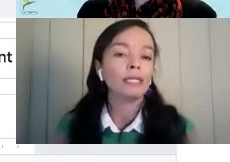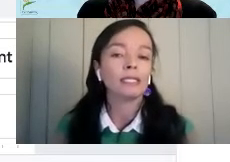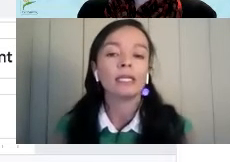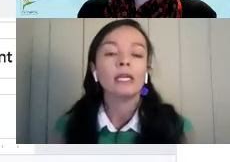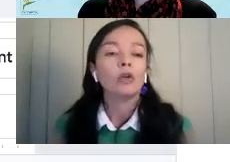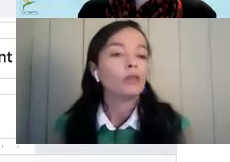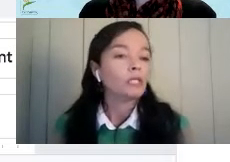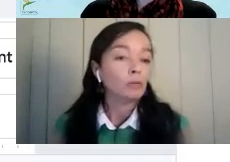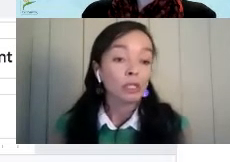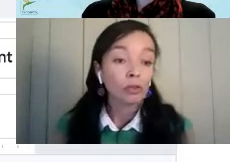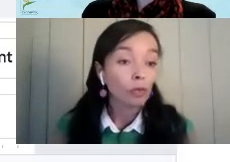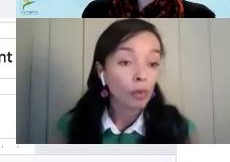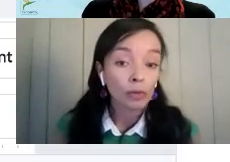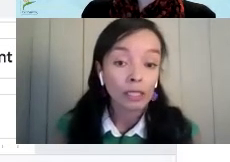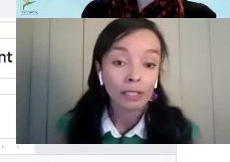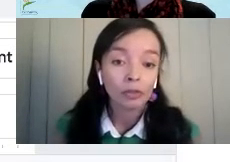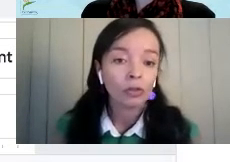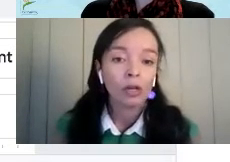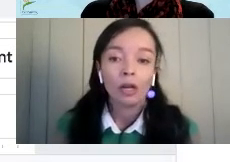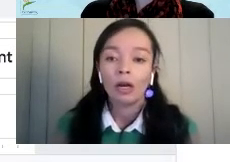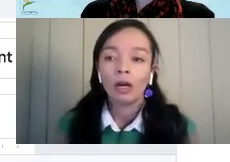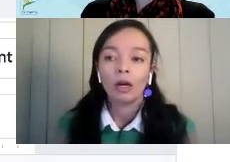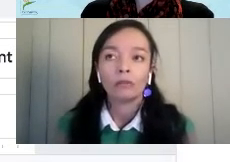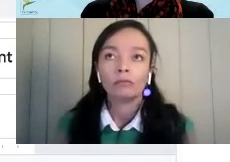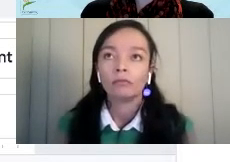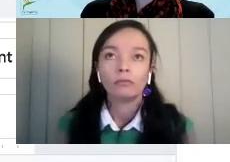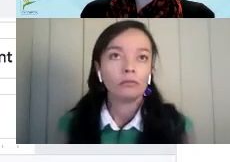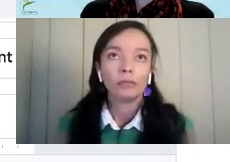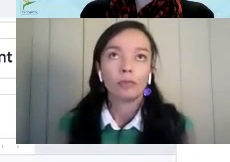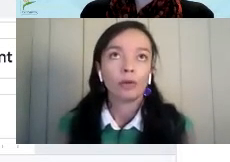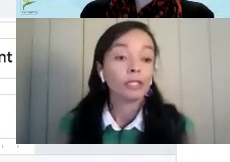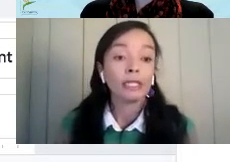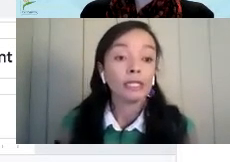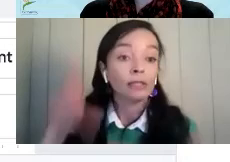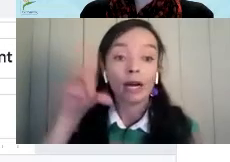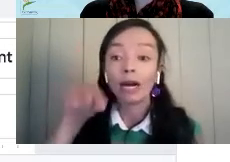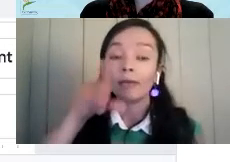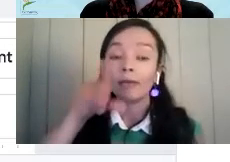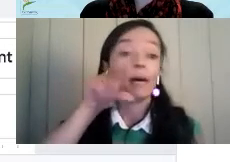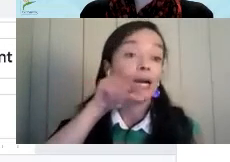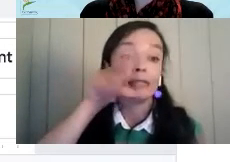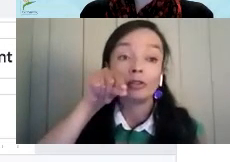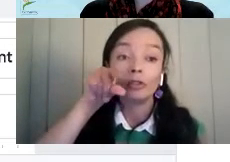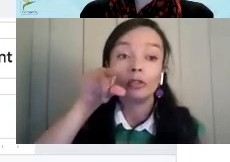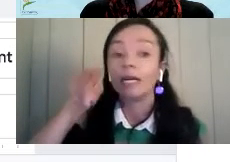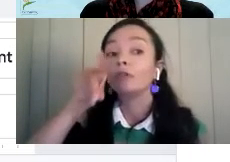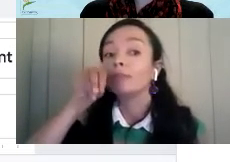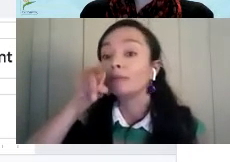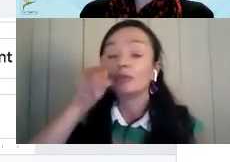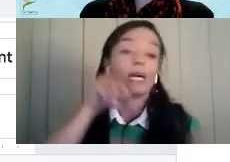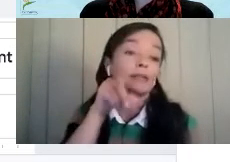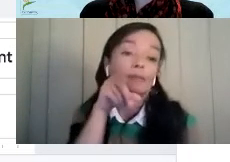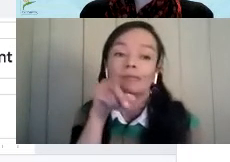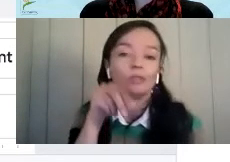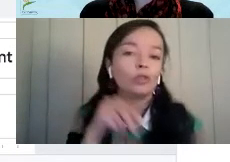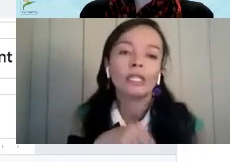siete meses, cuando le estamos leyendo un cuento al niño. Le podemos decir, ah, había un pajarito. Entonces, vamos